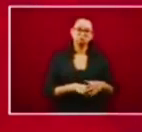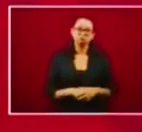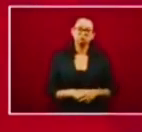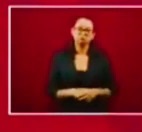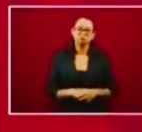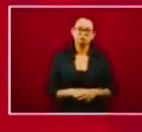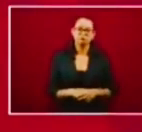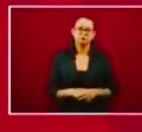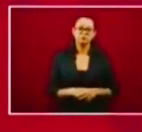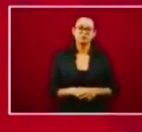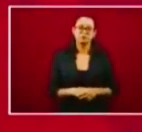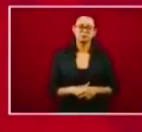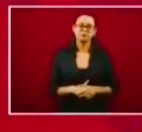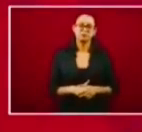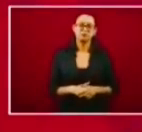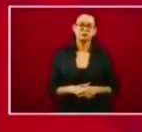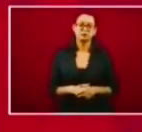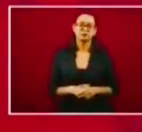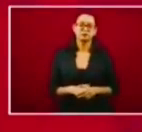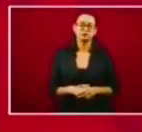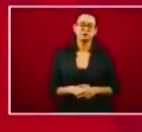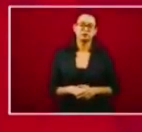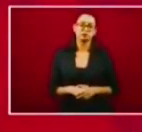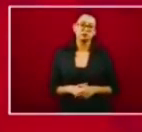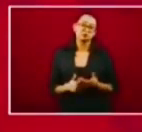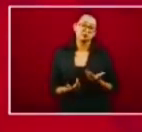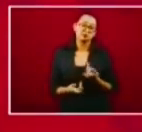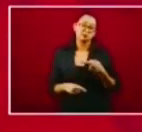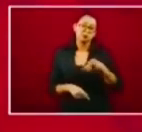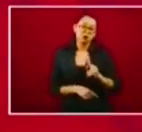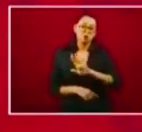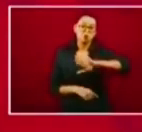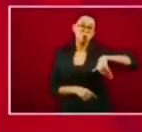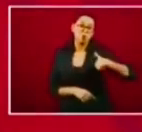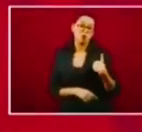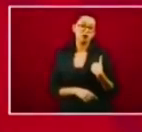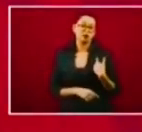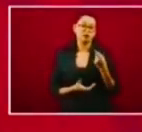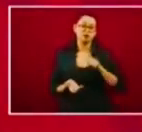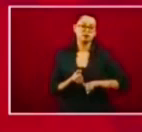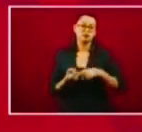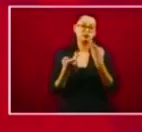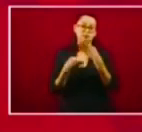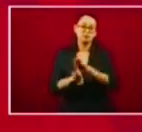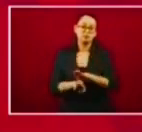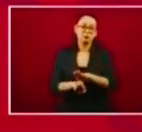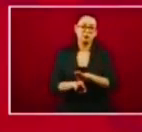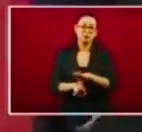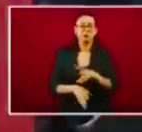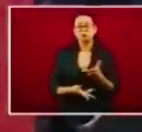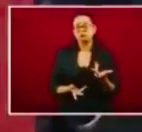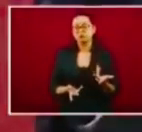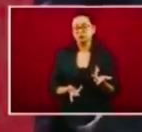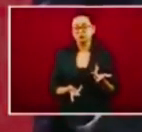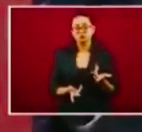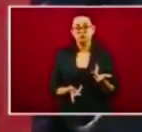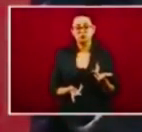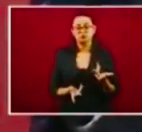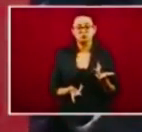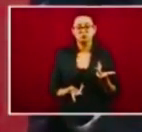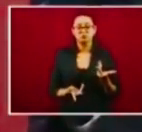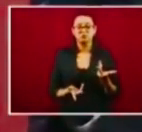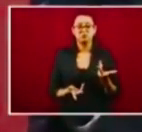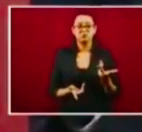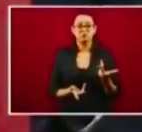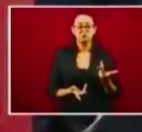porque están en bancos y en algunos casos no están siendo